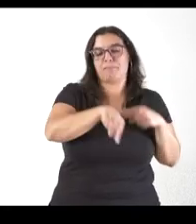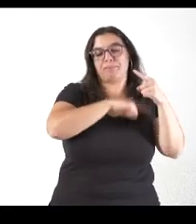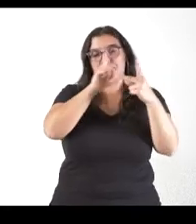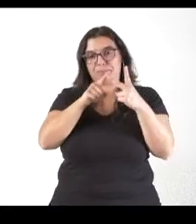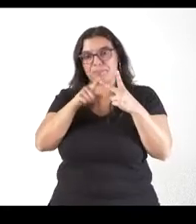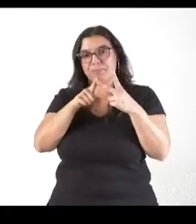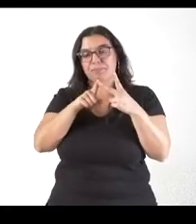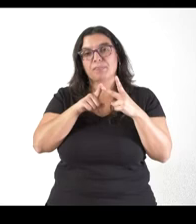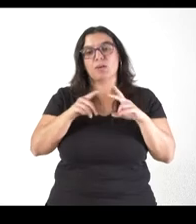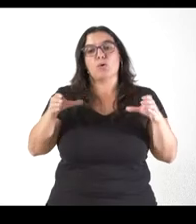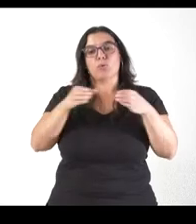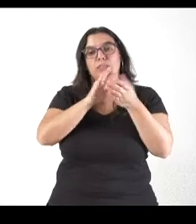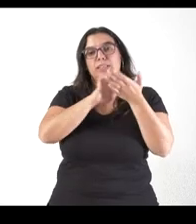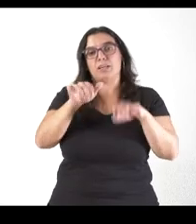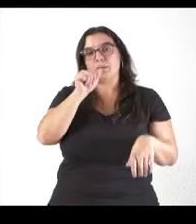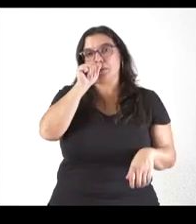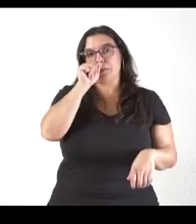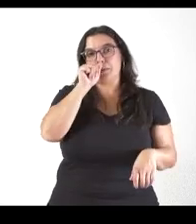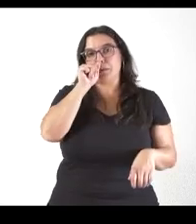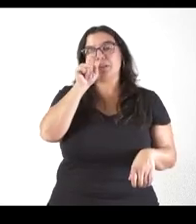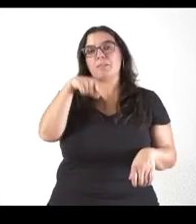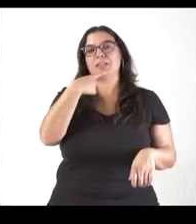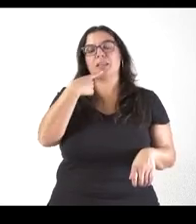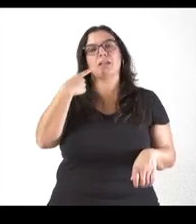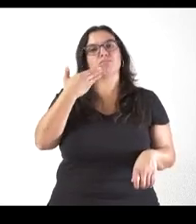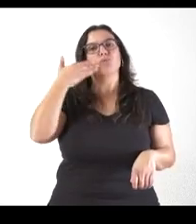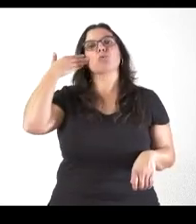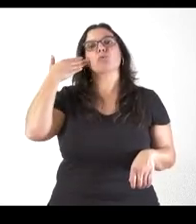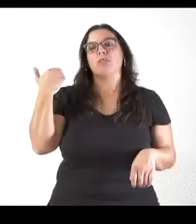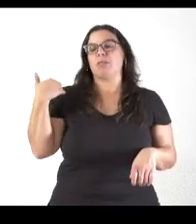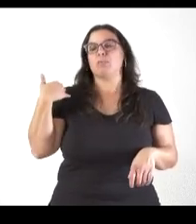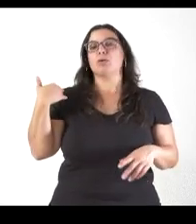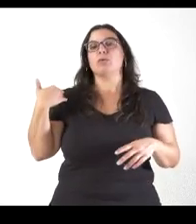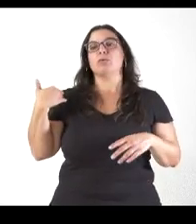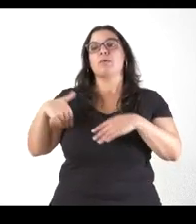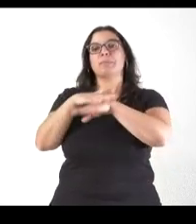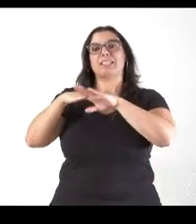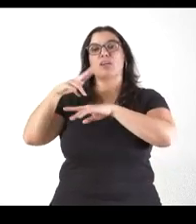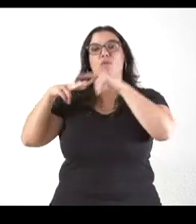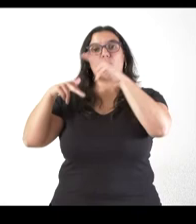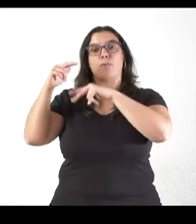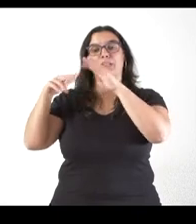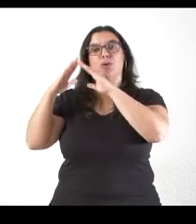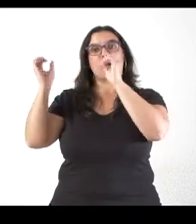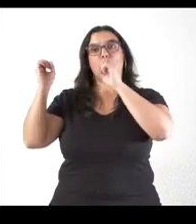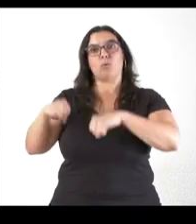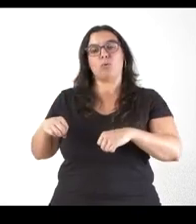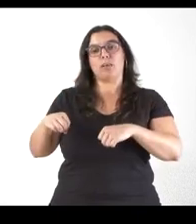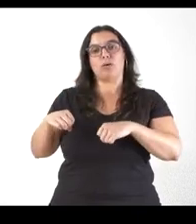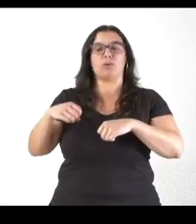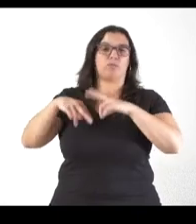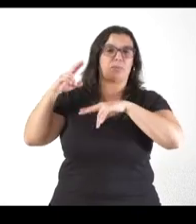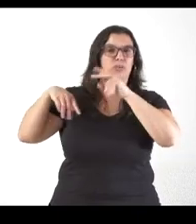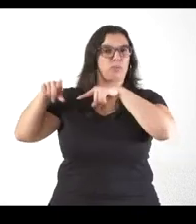por el otro la junta de Castilla y león se ha congratulado del reciente acuerdo del Ministerio de fomento de movilidad